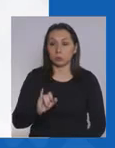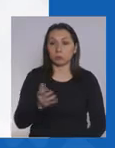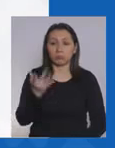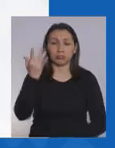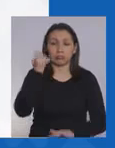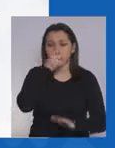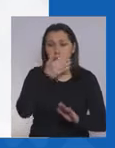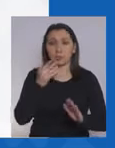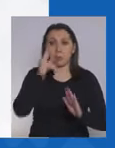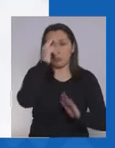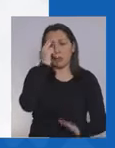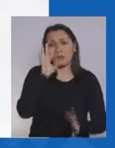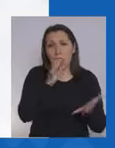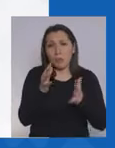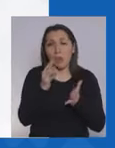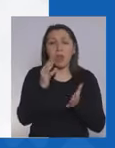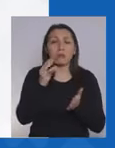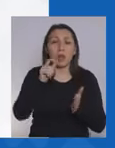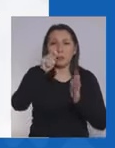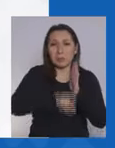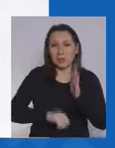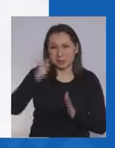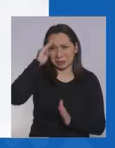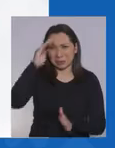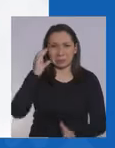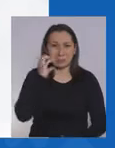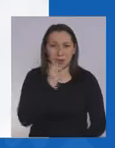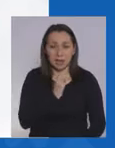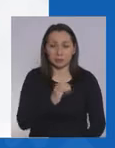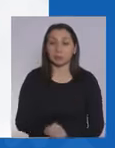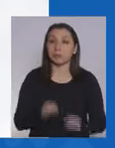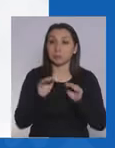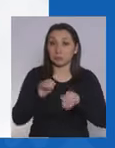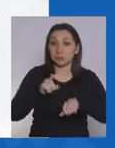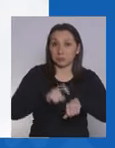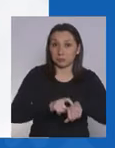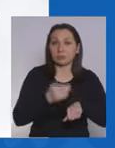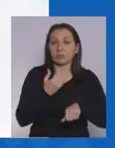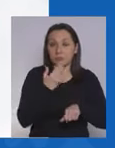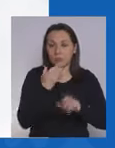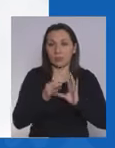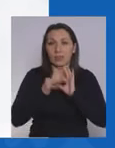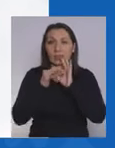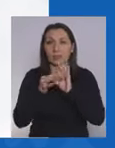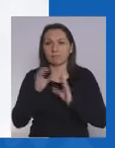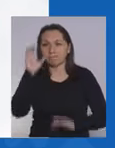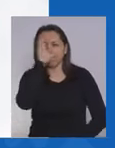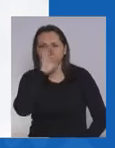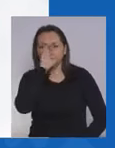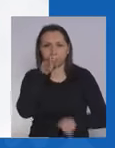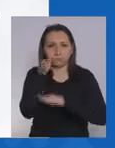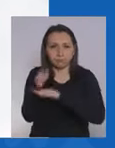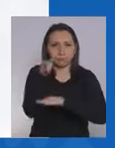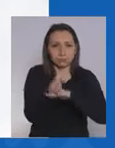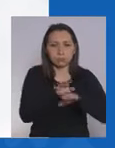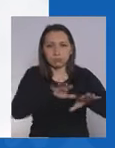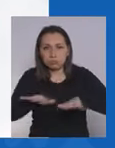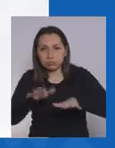veíamos desde el mes de mayo concomitantemente gracias a la búsqueda activa